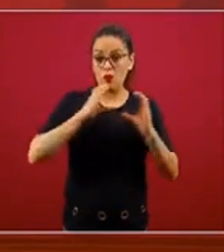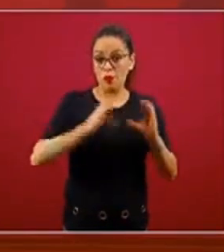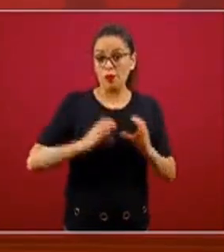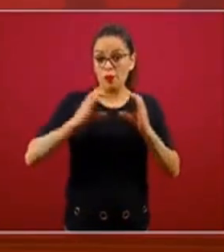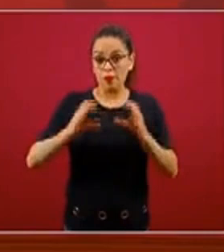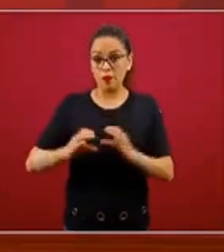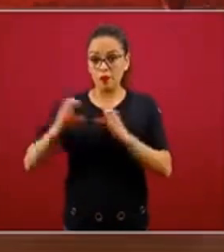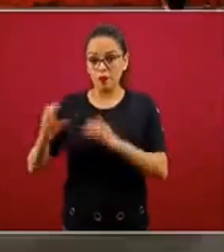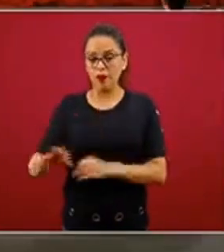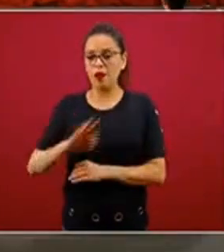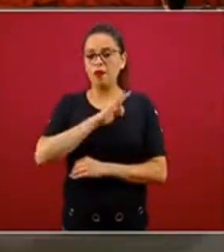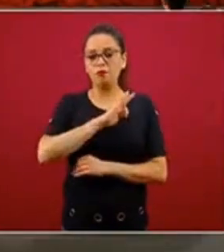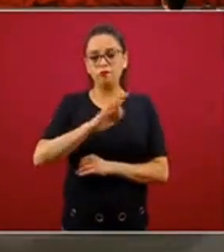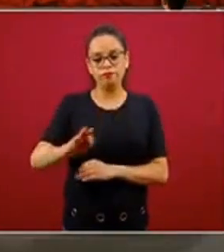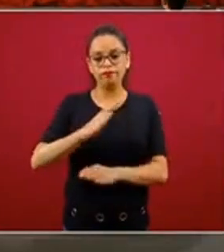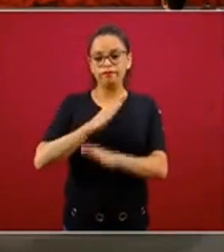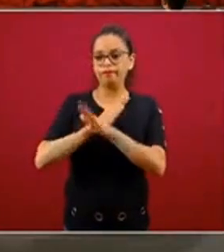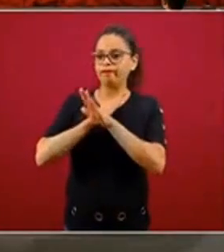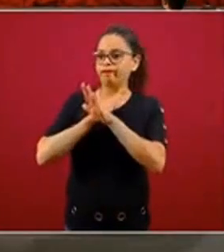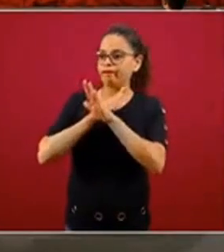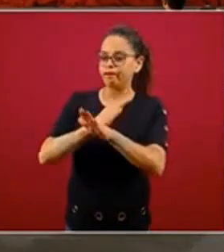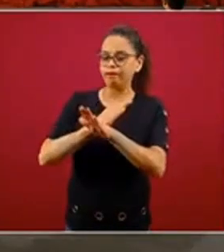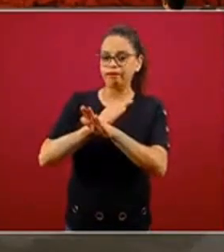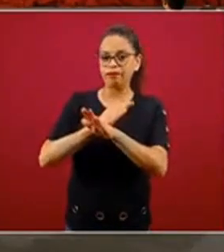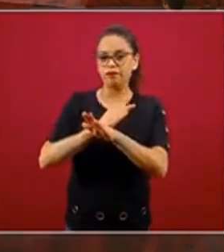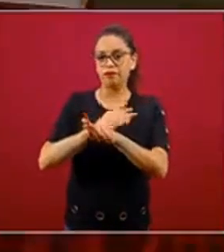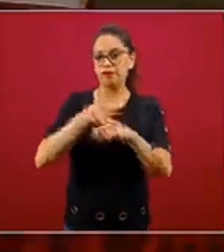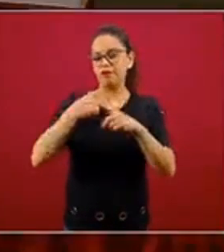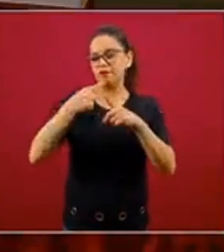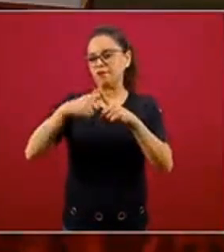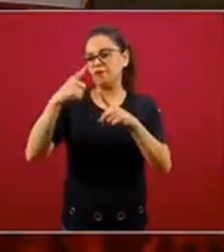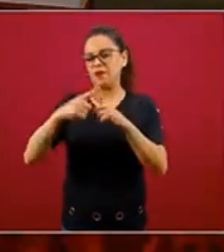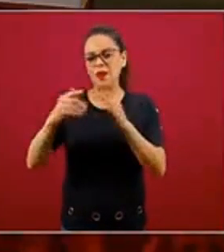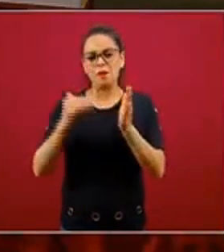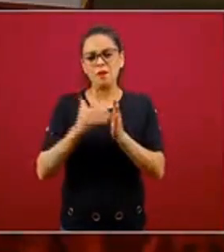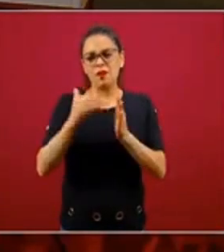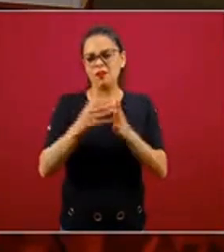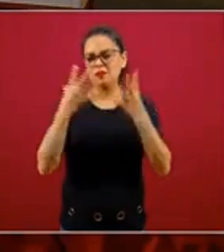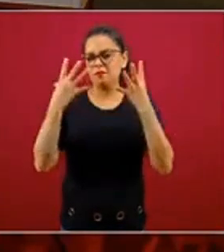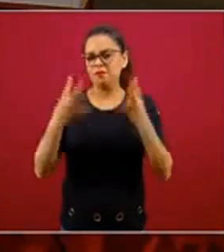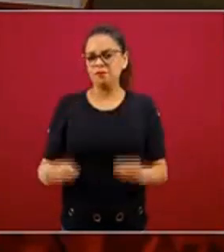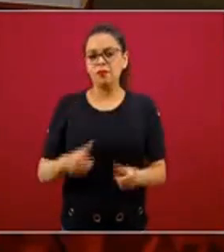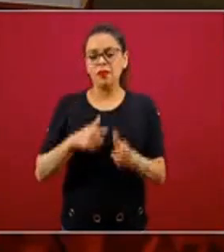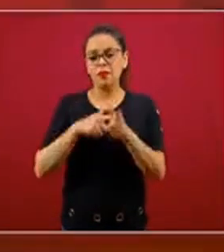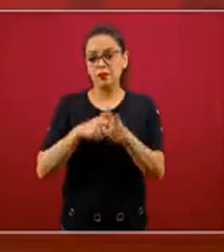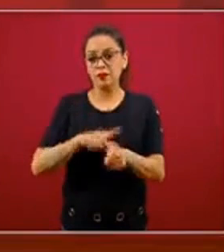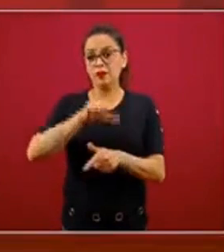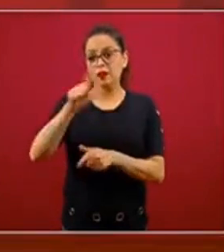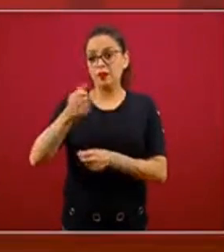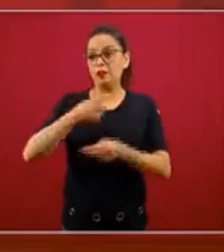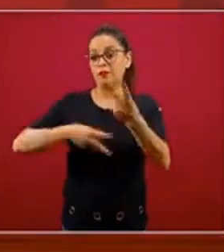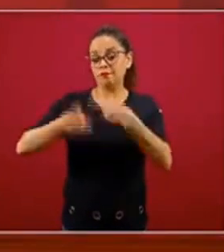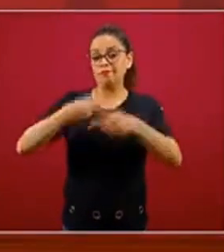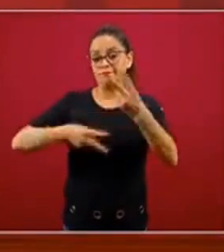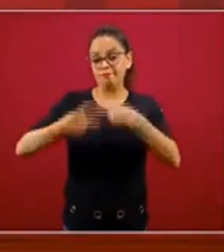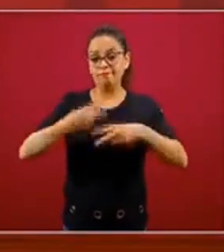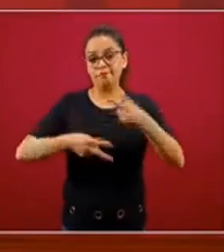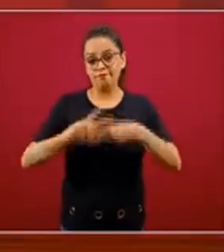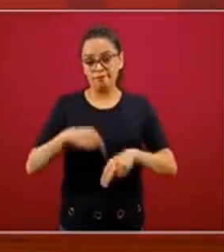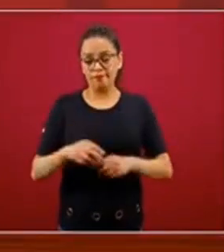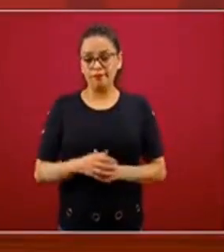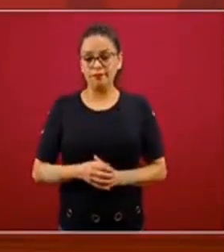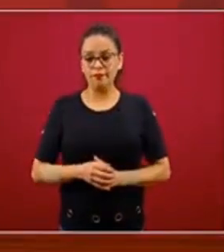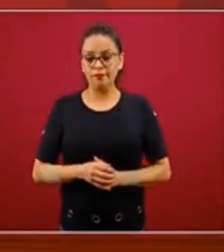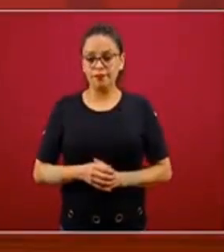enfrentar a todos los millones de antígenos que van a seguir llegándonos. Pero si tenemos mermado,